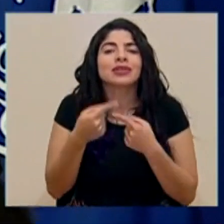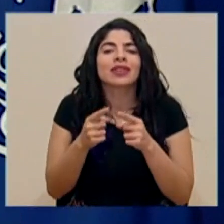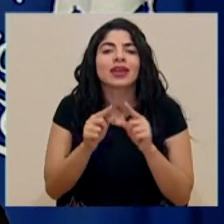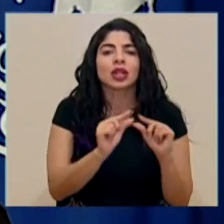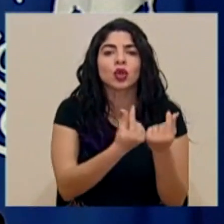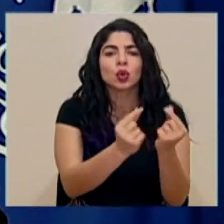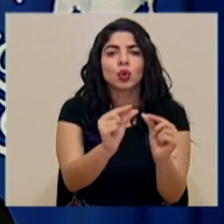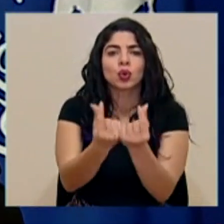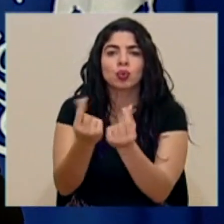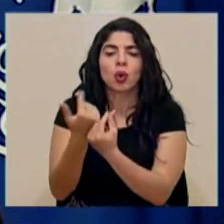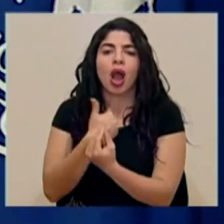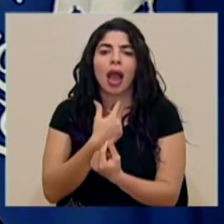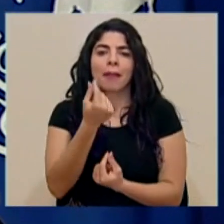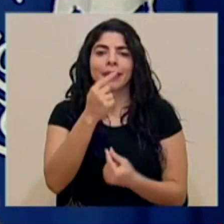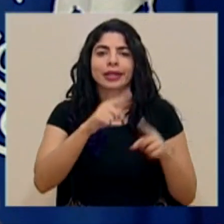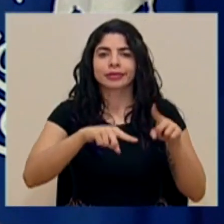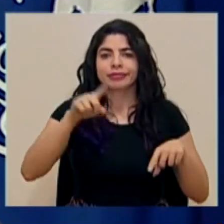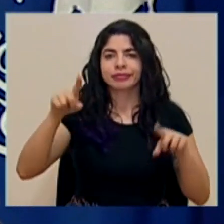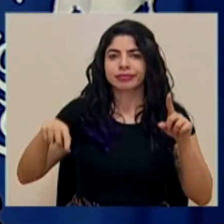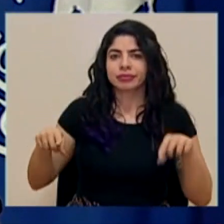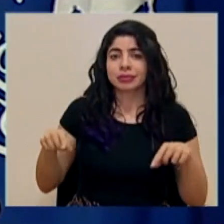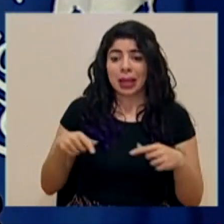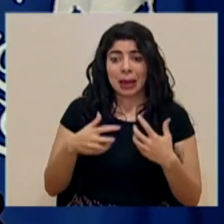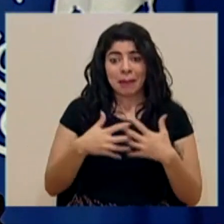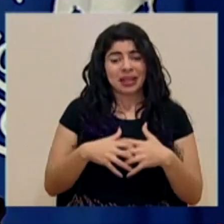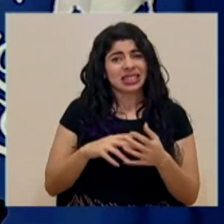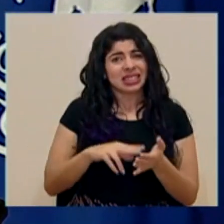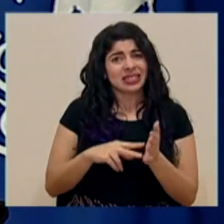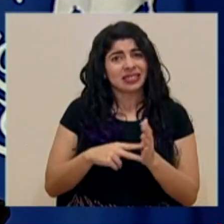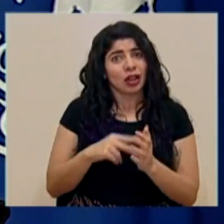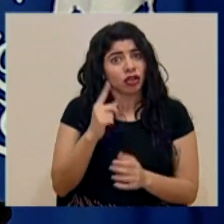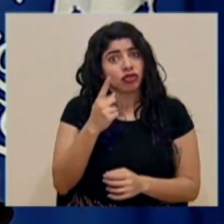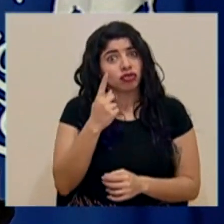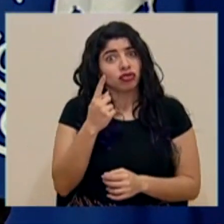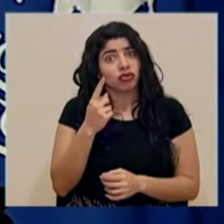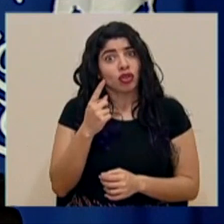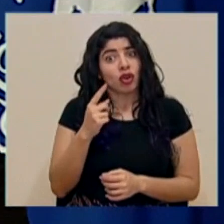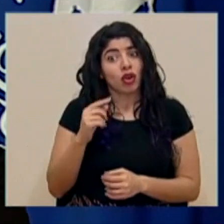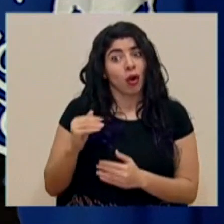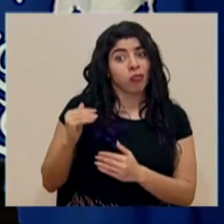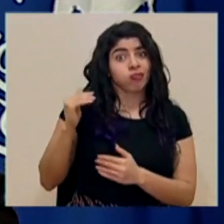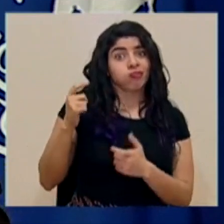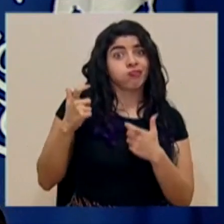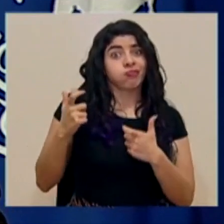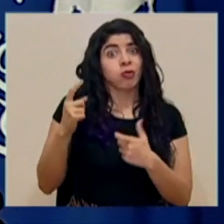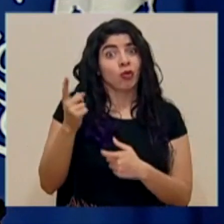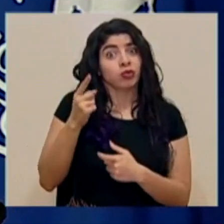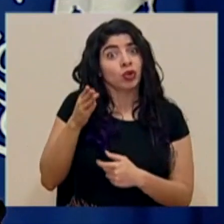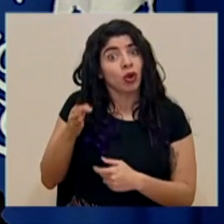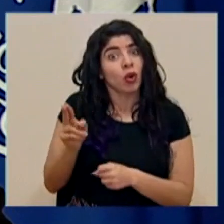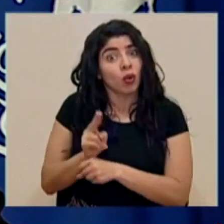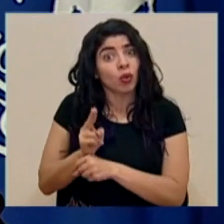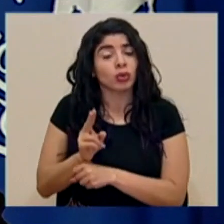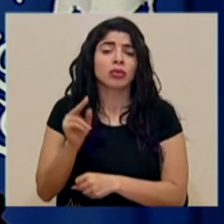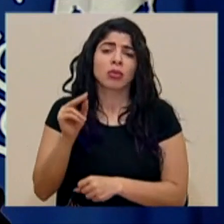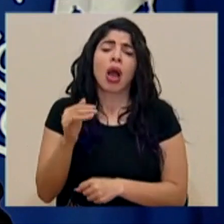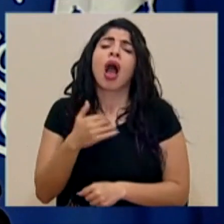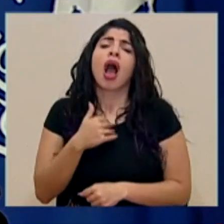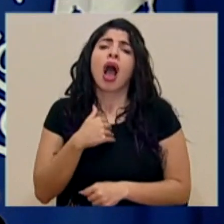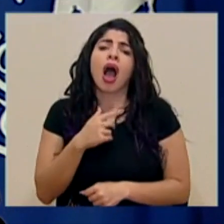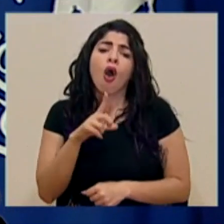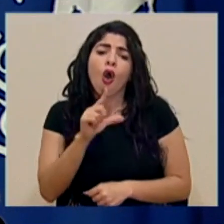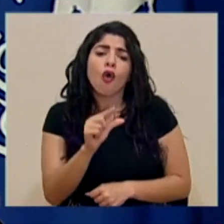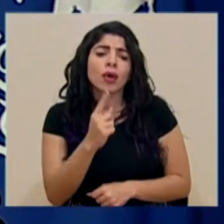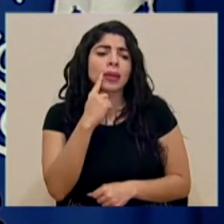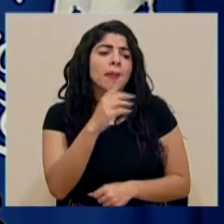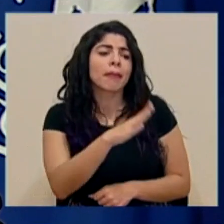segmentos. Entonces, se trata de una industria que no solo tiene ofertas para segmentos de altos ingresos, tiene ofertas para segmentos